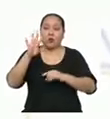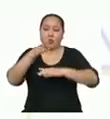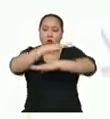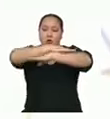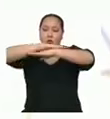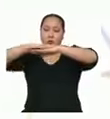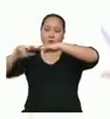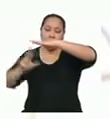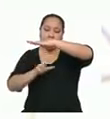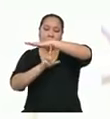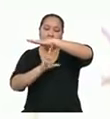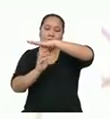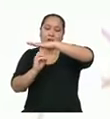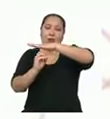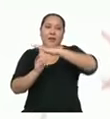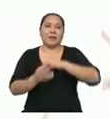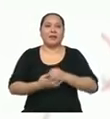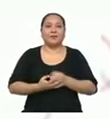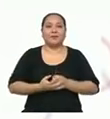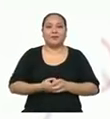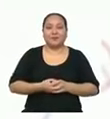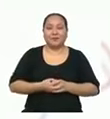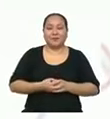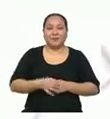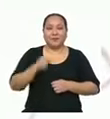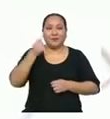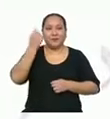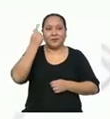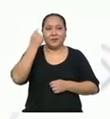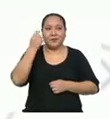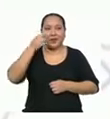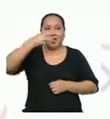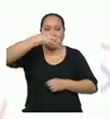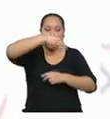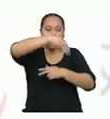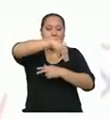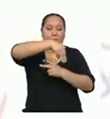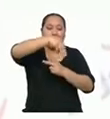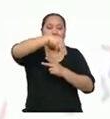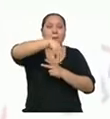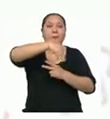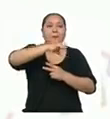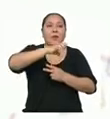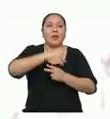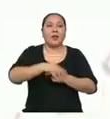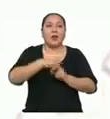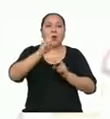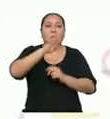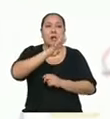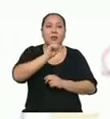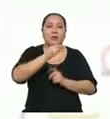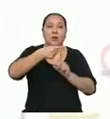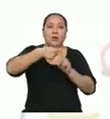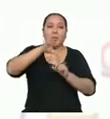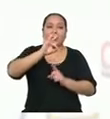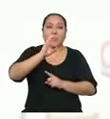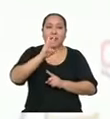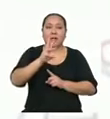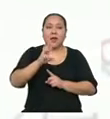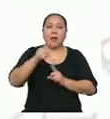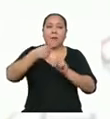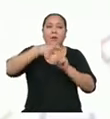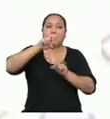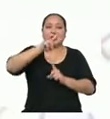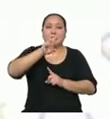dividimos entre 30. Tenemos que la media es igual a 45 más 96 más 204 más